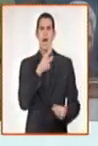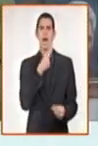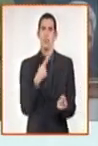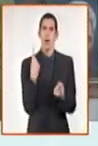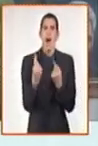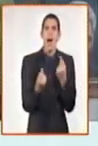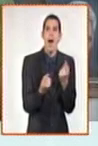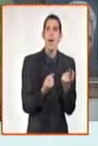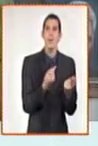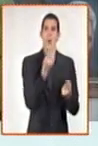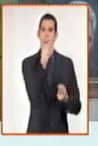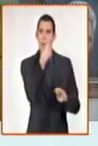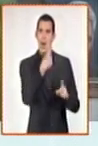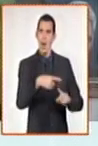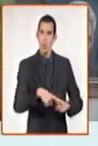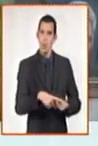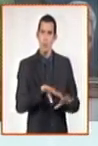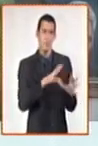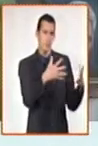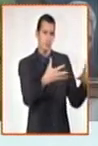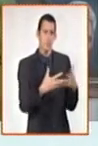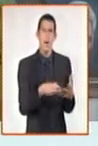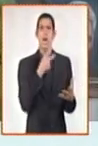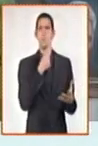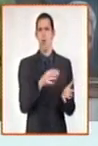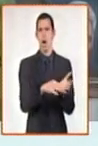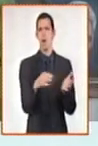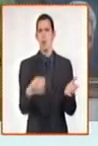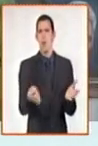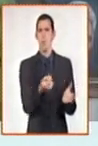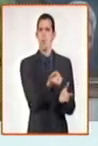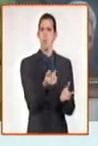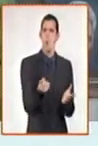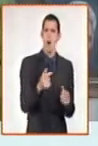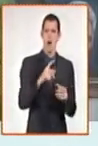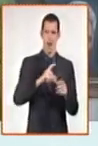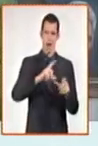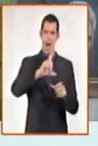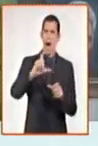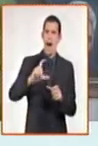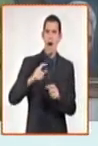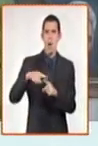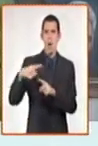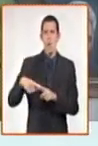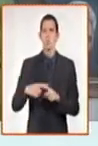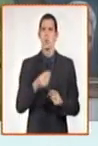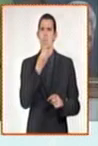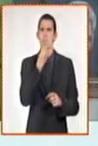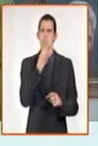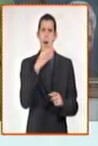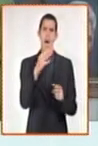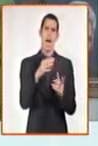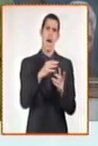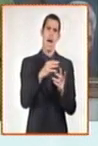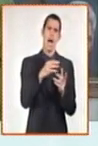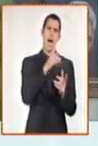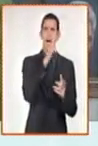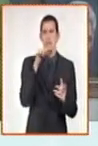donaciones que hemos estado recibiendo, que tienen que ver con un nivel de grano, un nivel de conserva, un nivel también de arroz, de